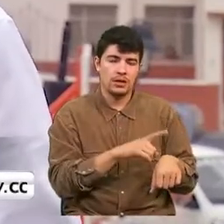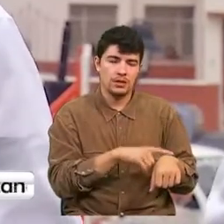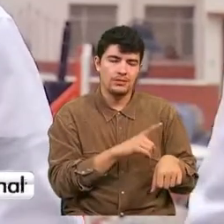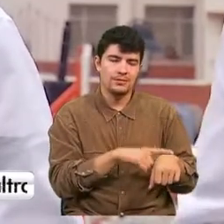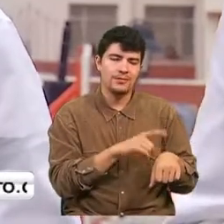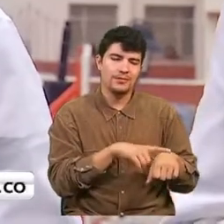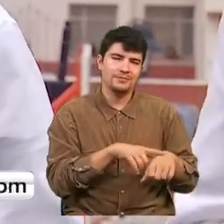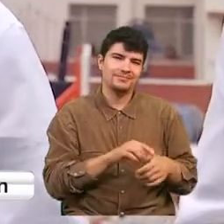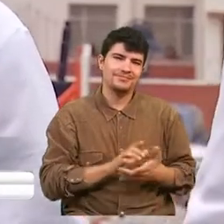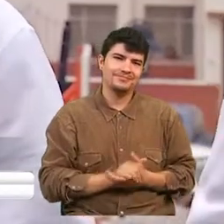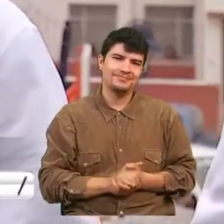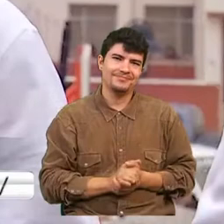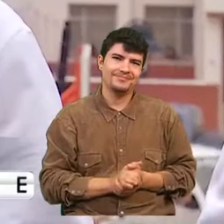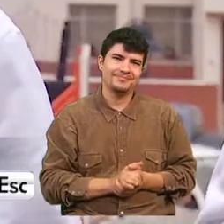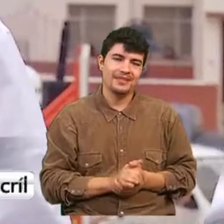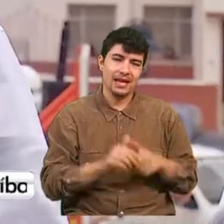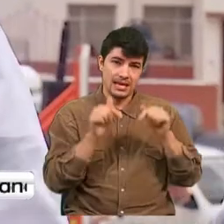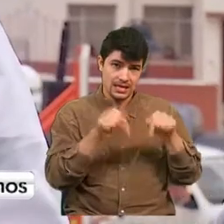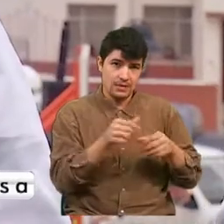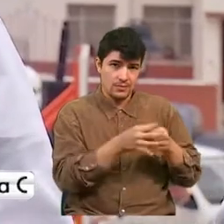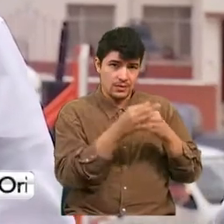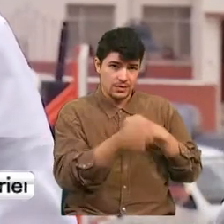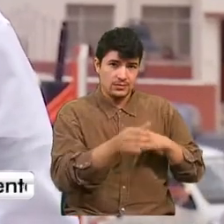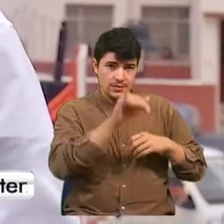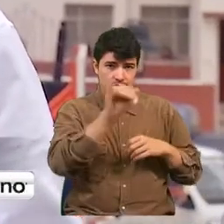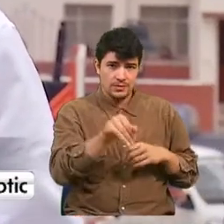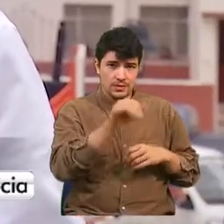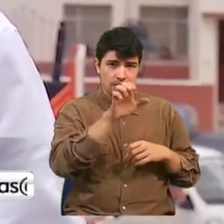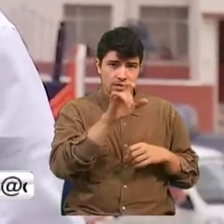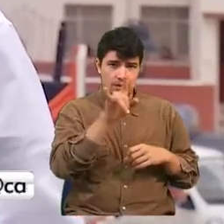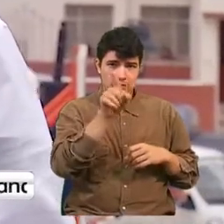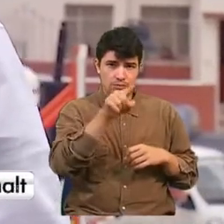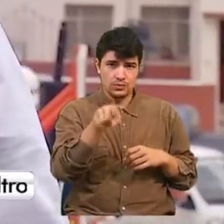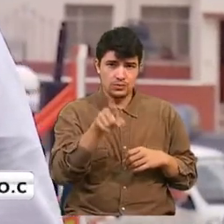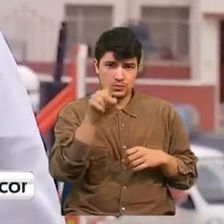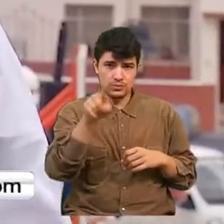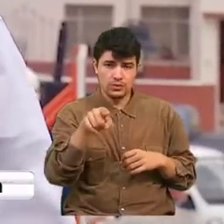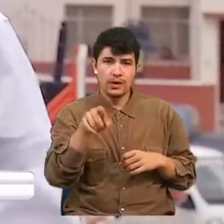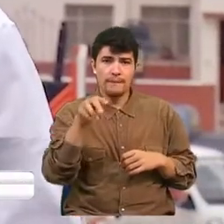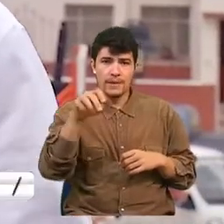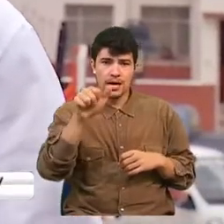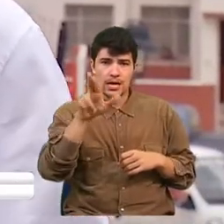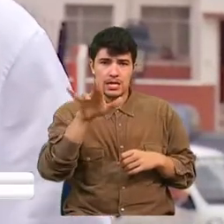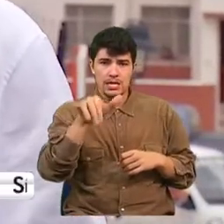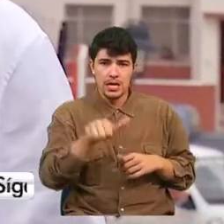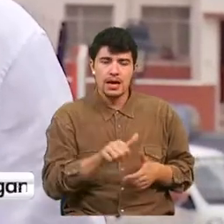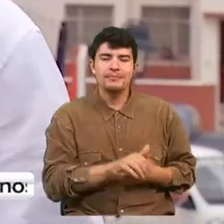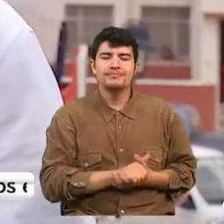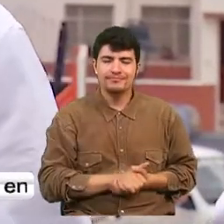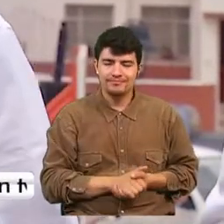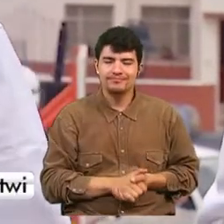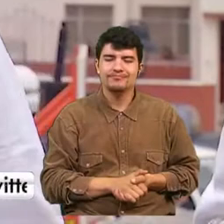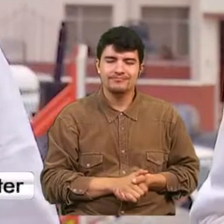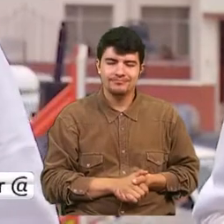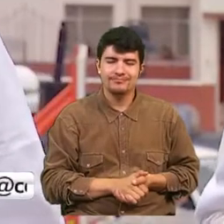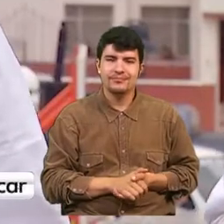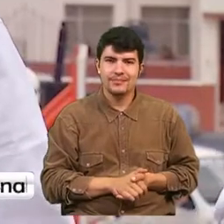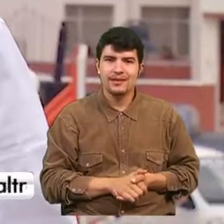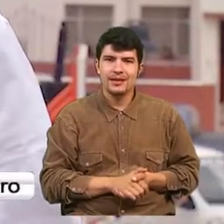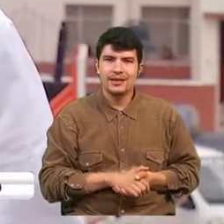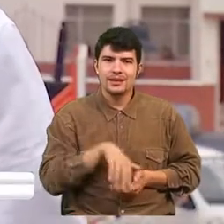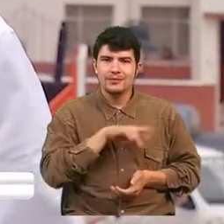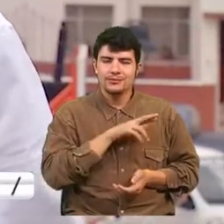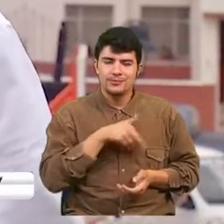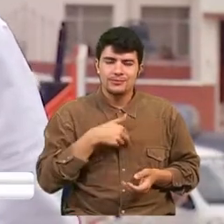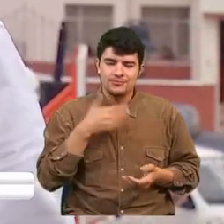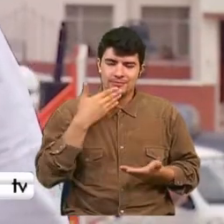mediodía. Y desde acá, desde Jesús María, precisamente cumpliendo las labores del gobierno departamental en la entrega y